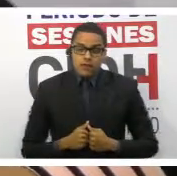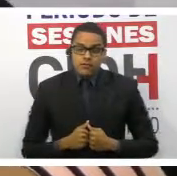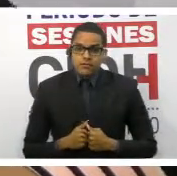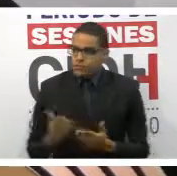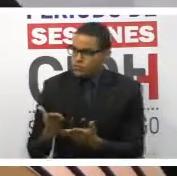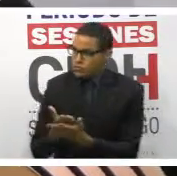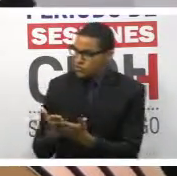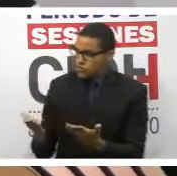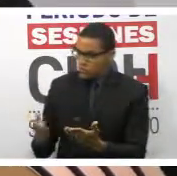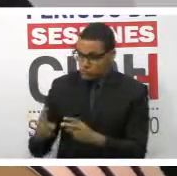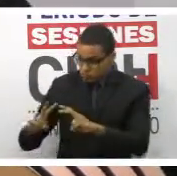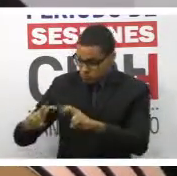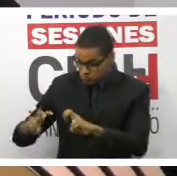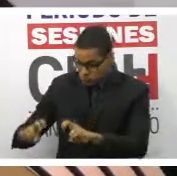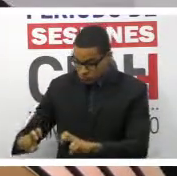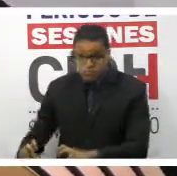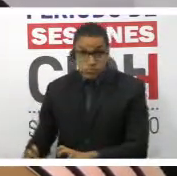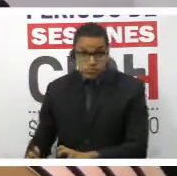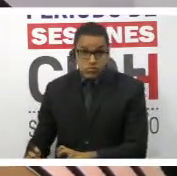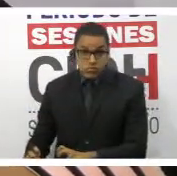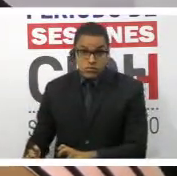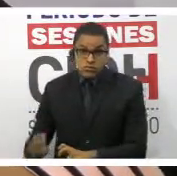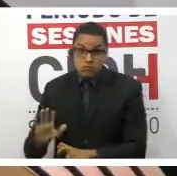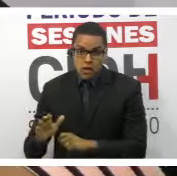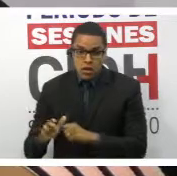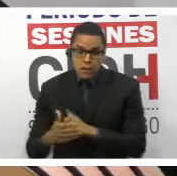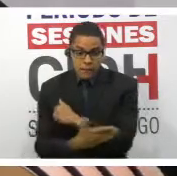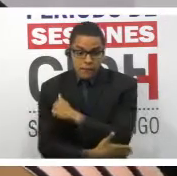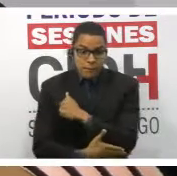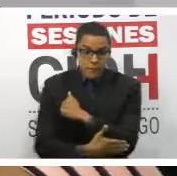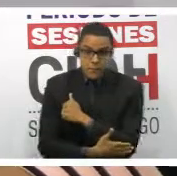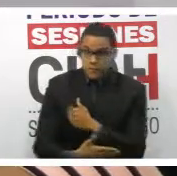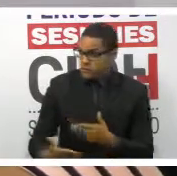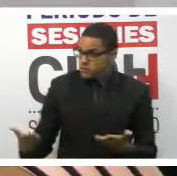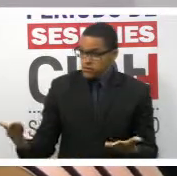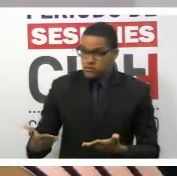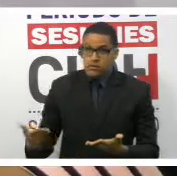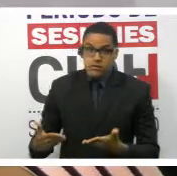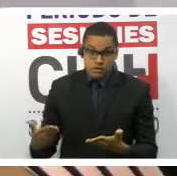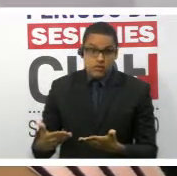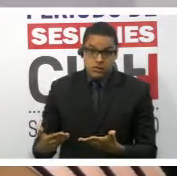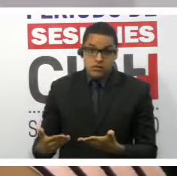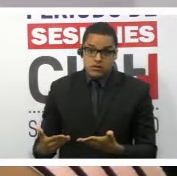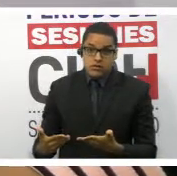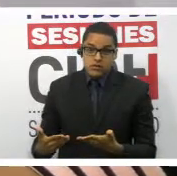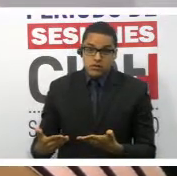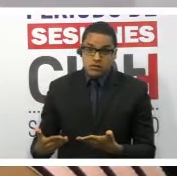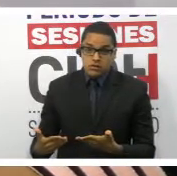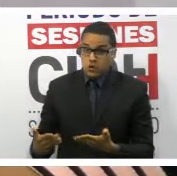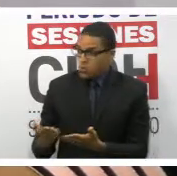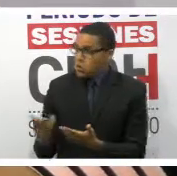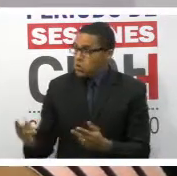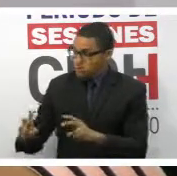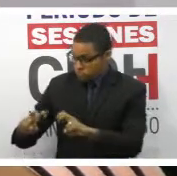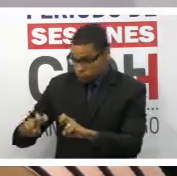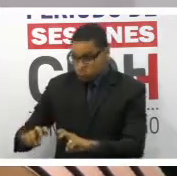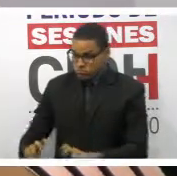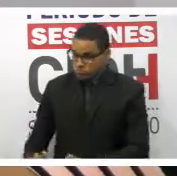por lo menos de los países que están hoy en la audiencia de